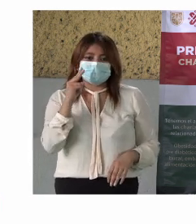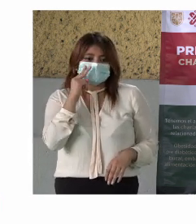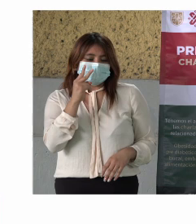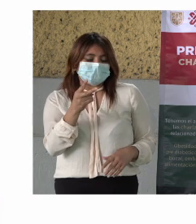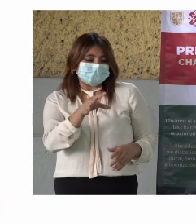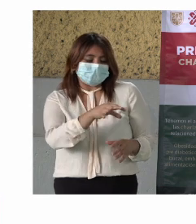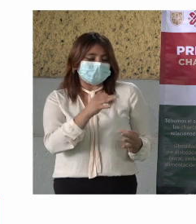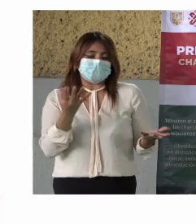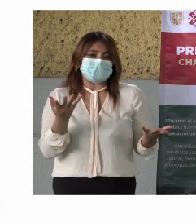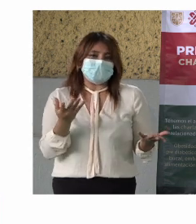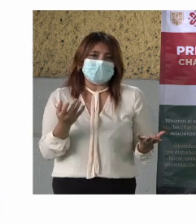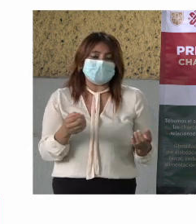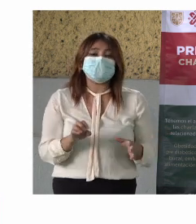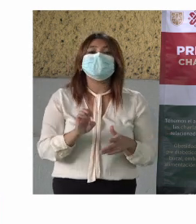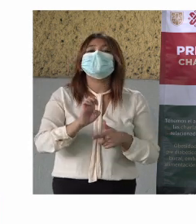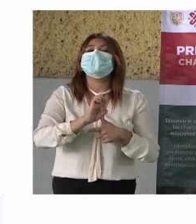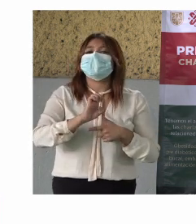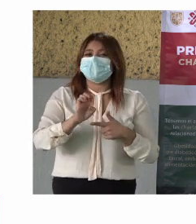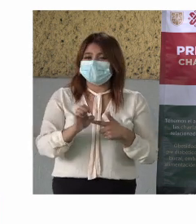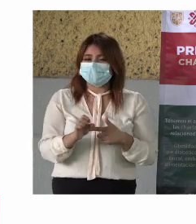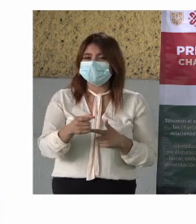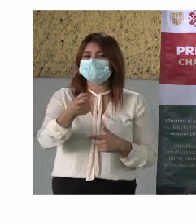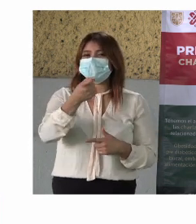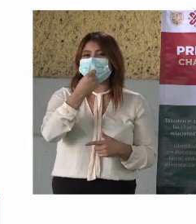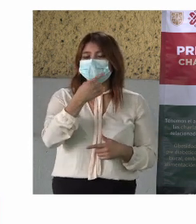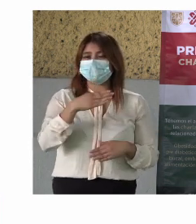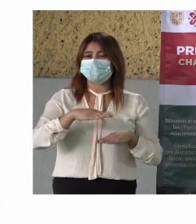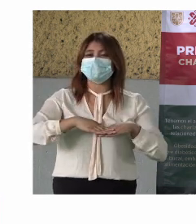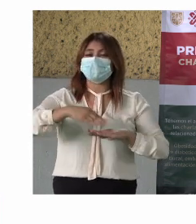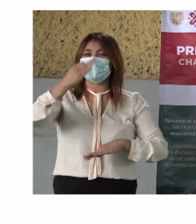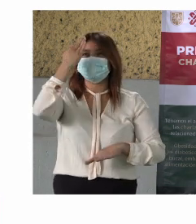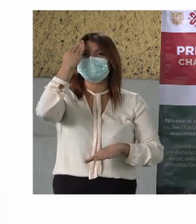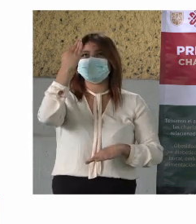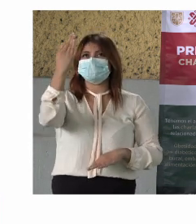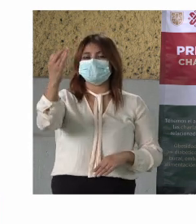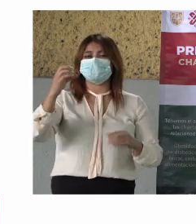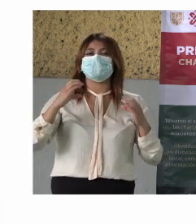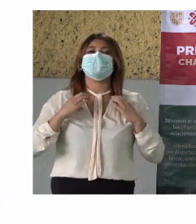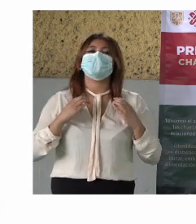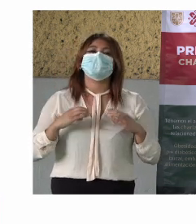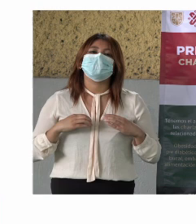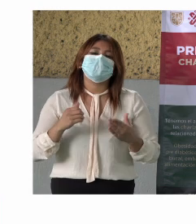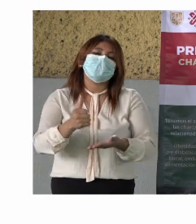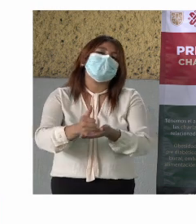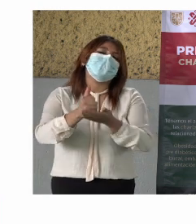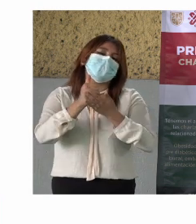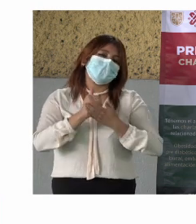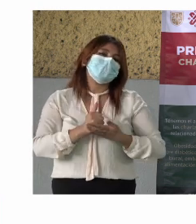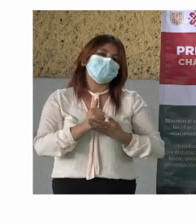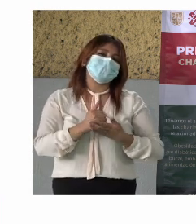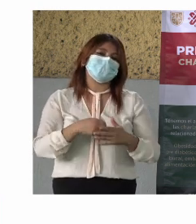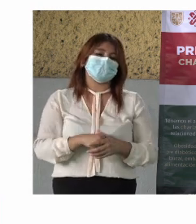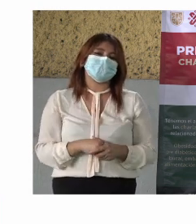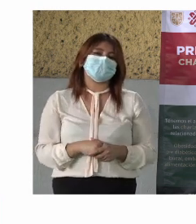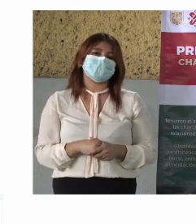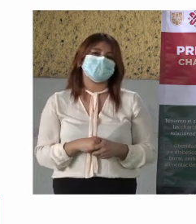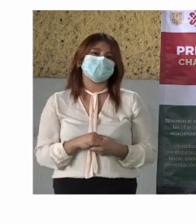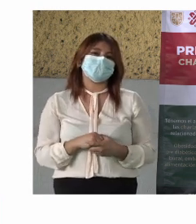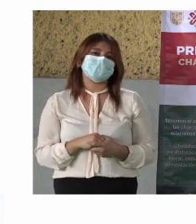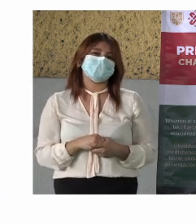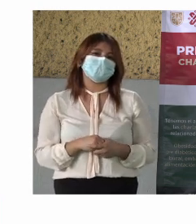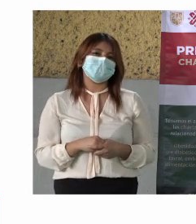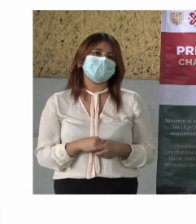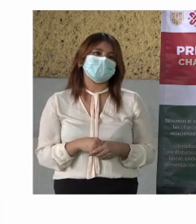el medicamento puede durar más tiempo en el cuerpo y hacer todos estos efectos benéficos que acabamos de comentar.